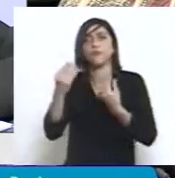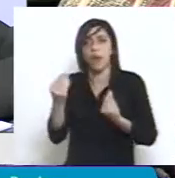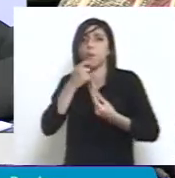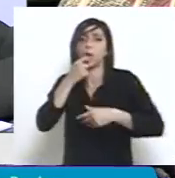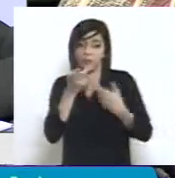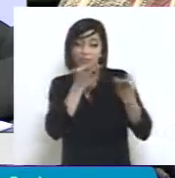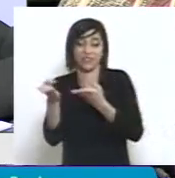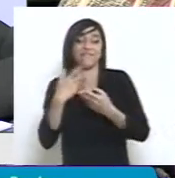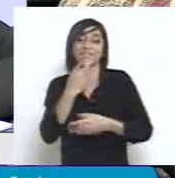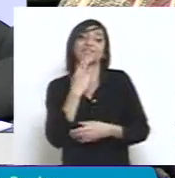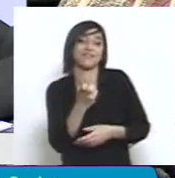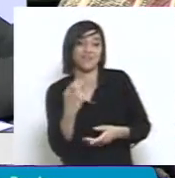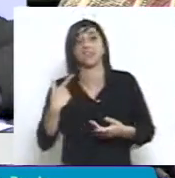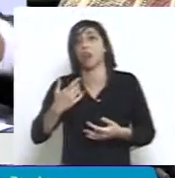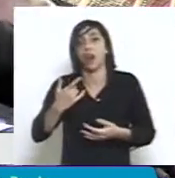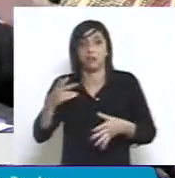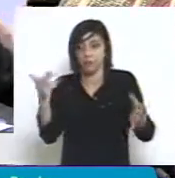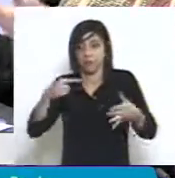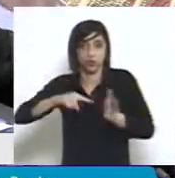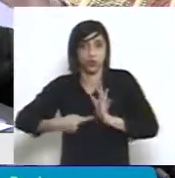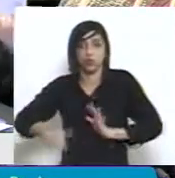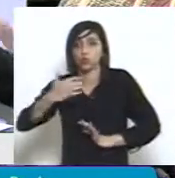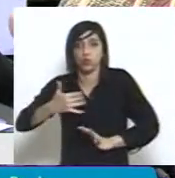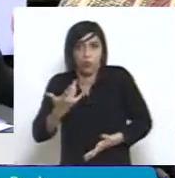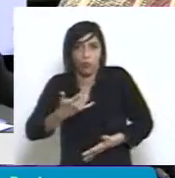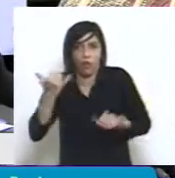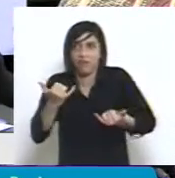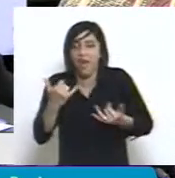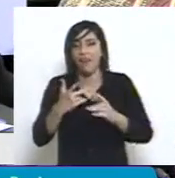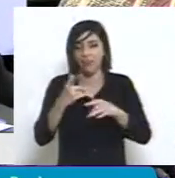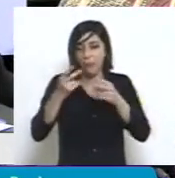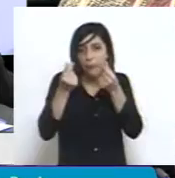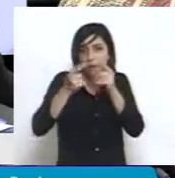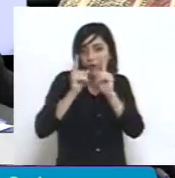de servicios eléctricos en el área metropolitana. Digo, todas estas cosas